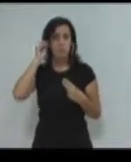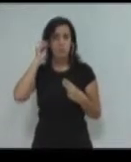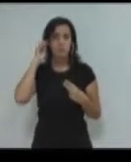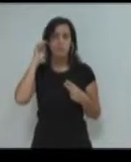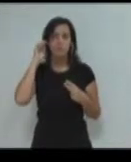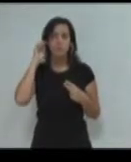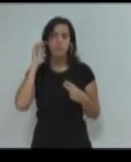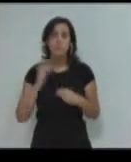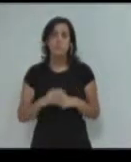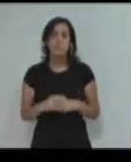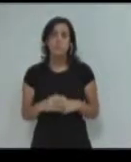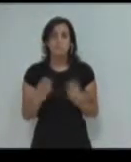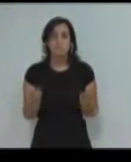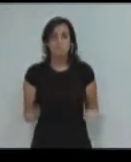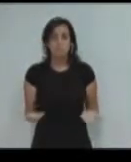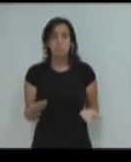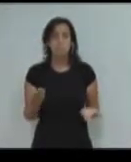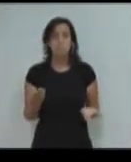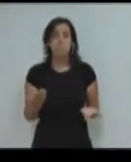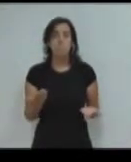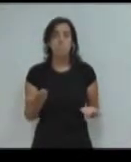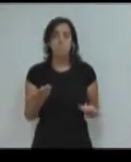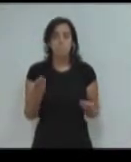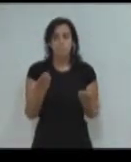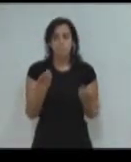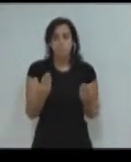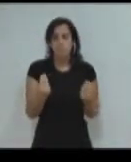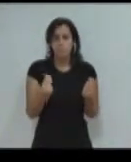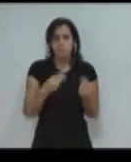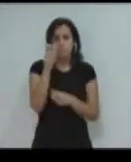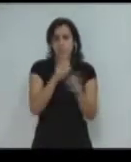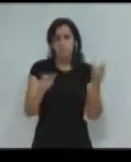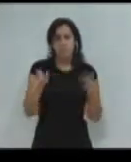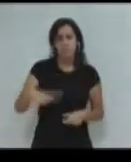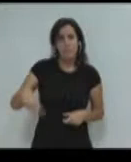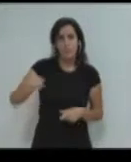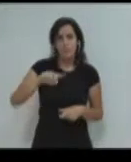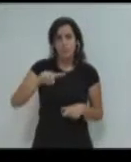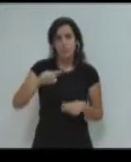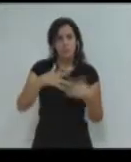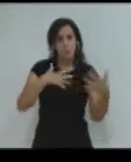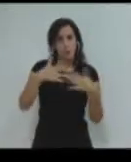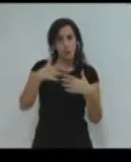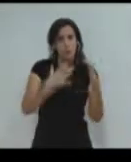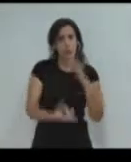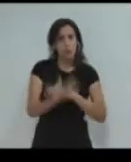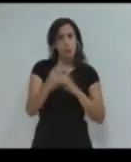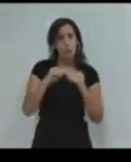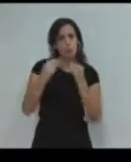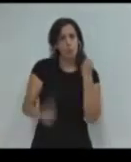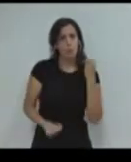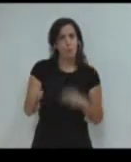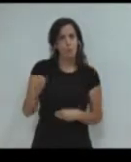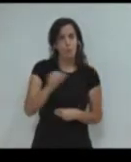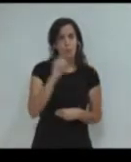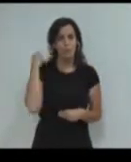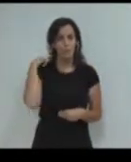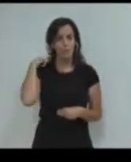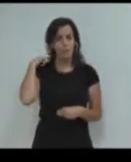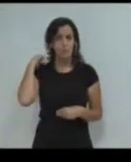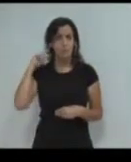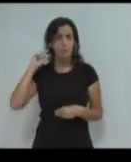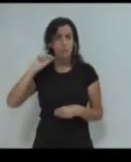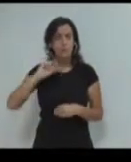tanto, existe una gran cantidad de personas que son generadoras de documentos, ¿no?